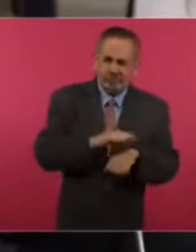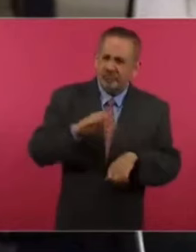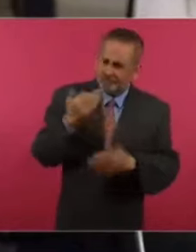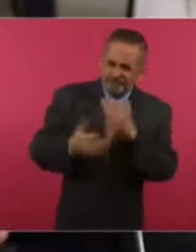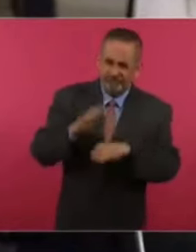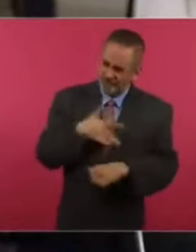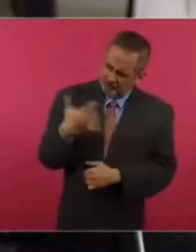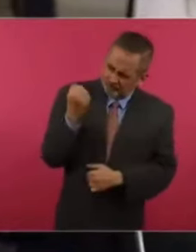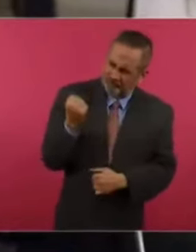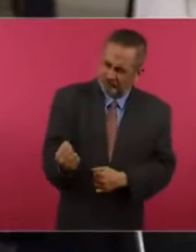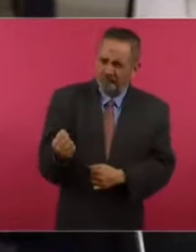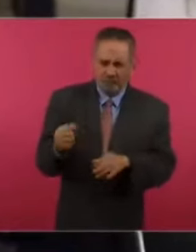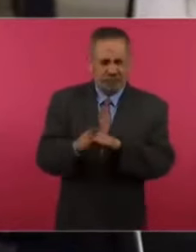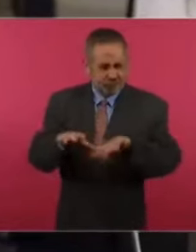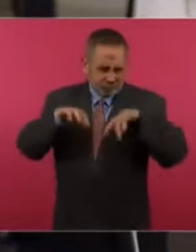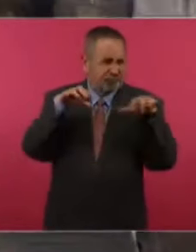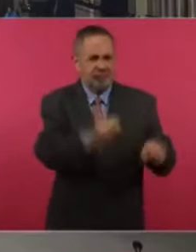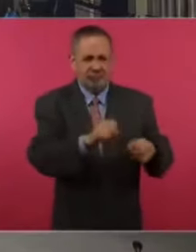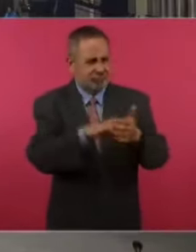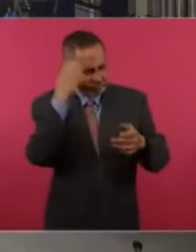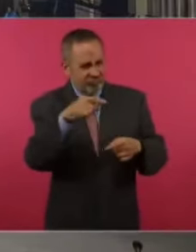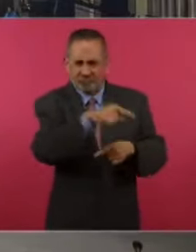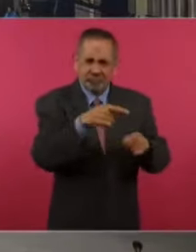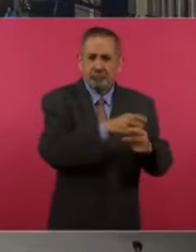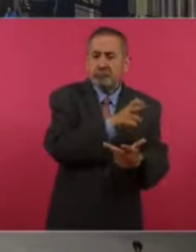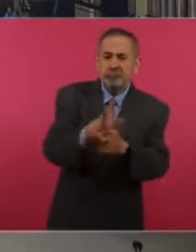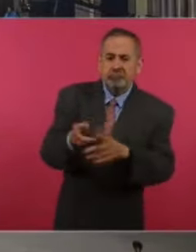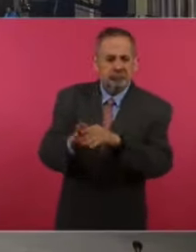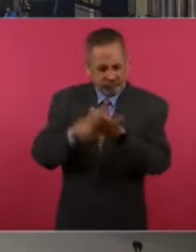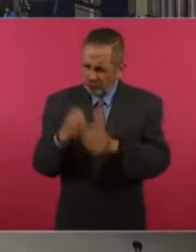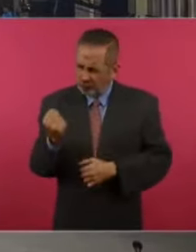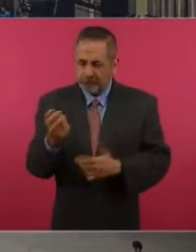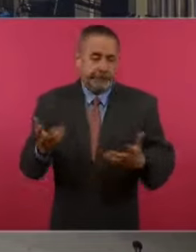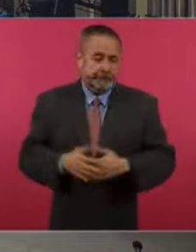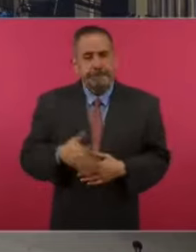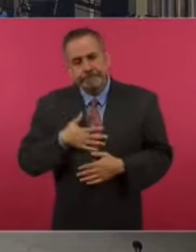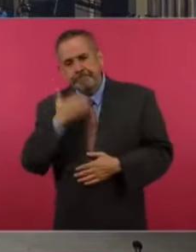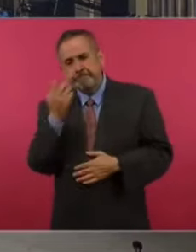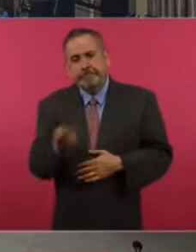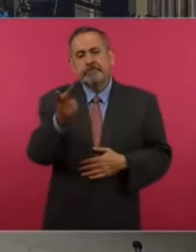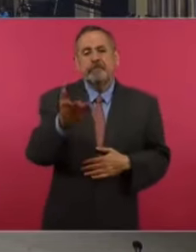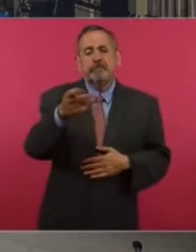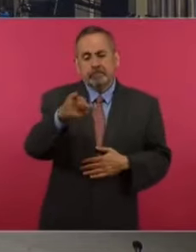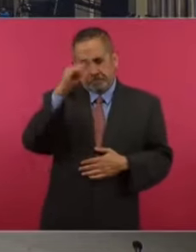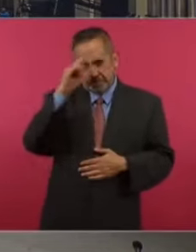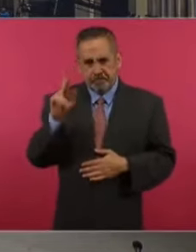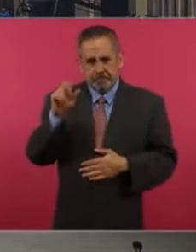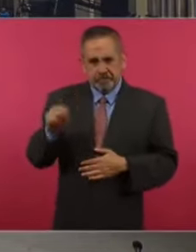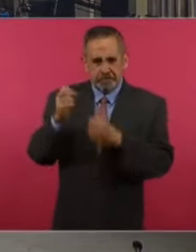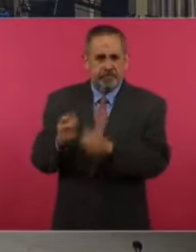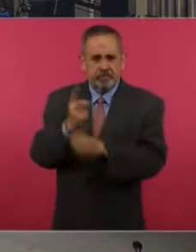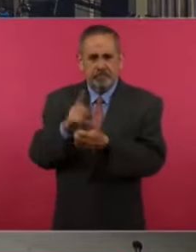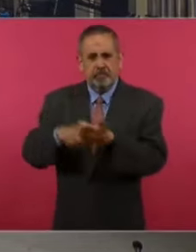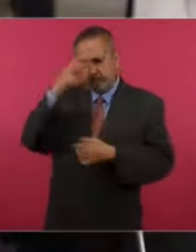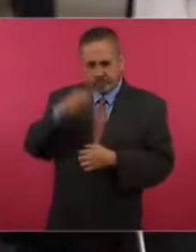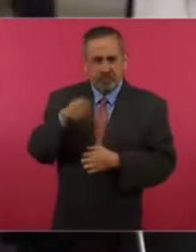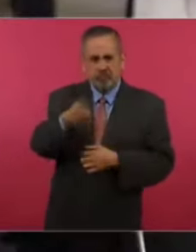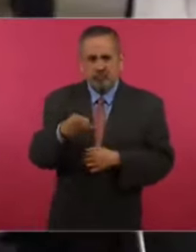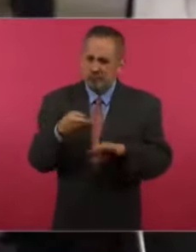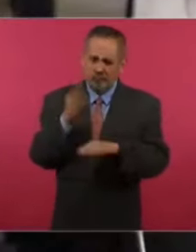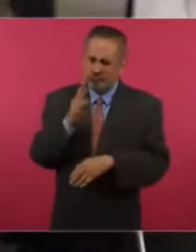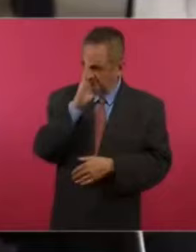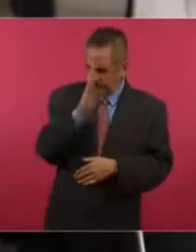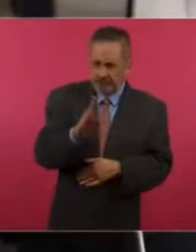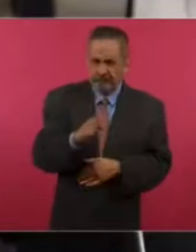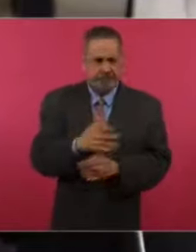mano dura para este tipo de gente que estaba quitándole la vida a la sociedad en general. Presidente, yo le quiero preguntar su estrategia de seguridad. Aquí en México usted ha sido muy